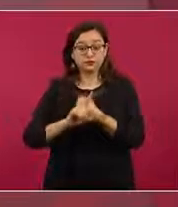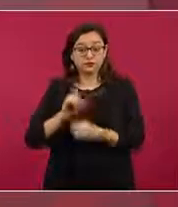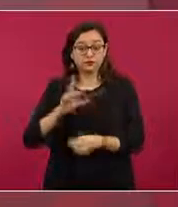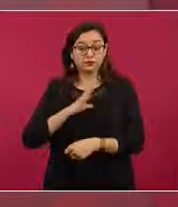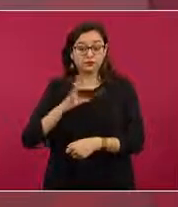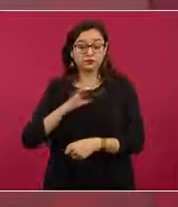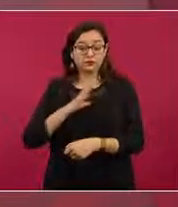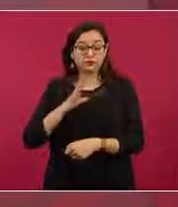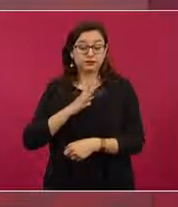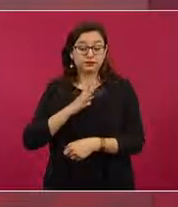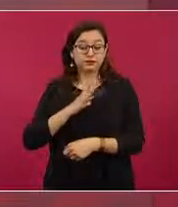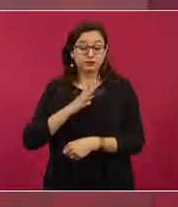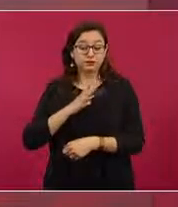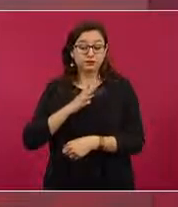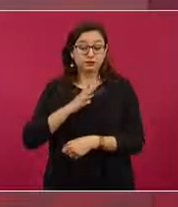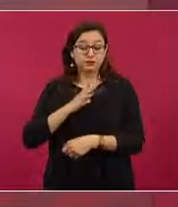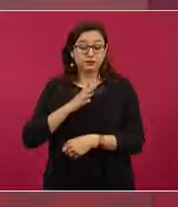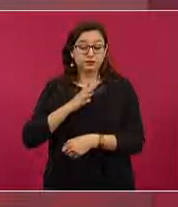O sea,